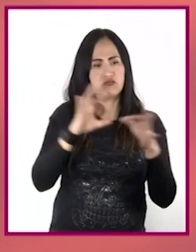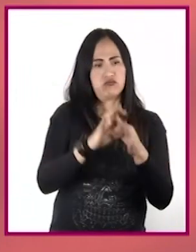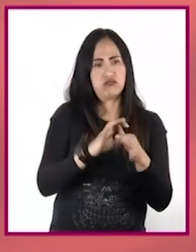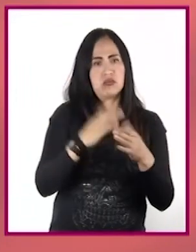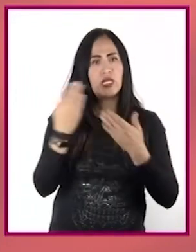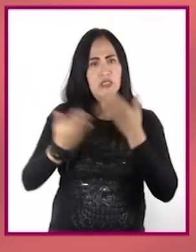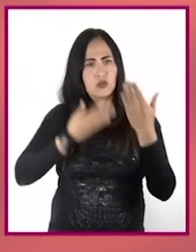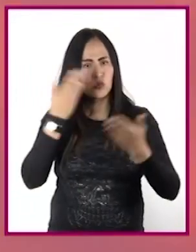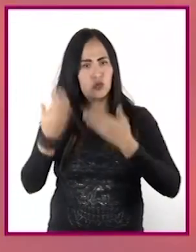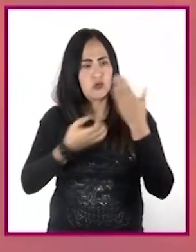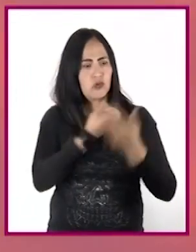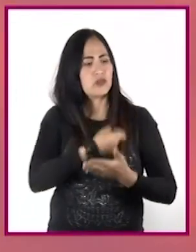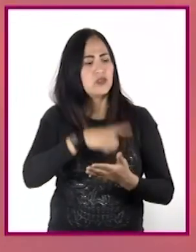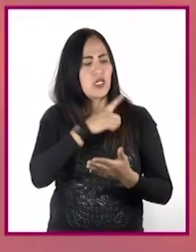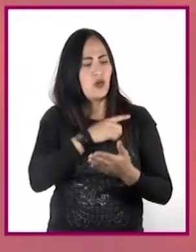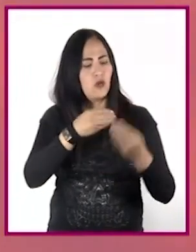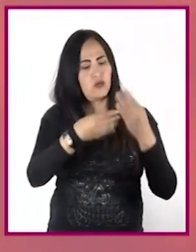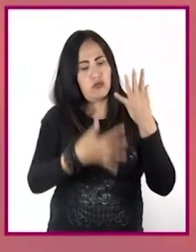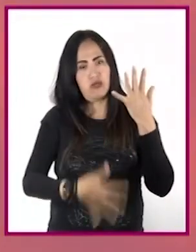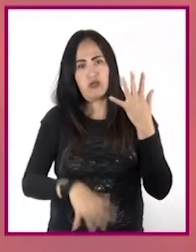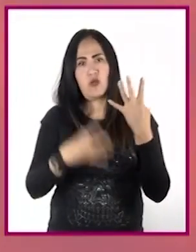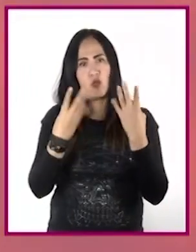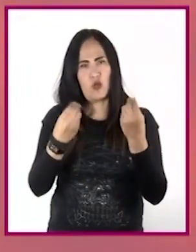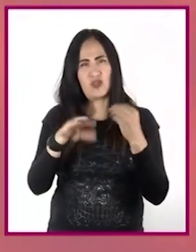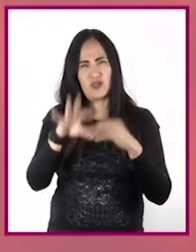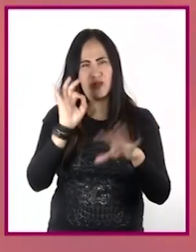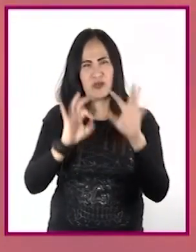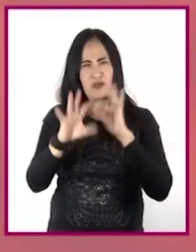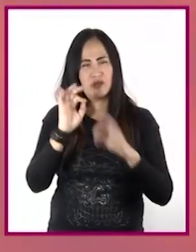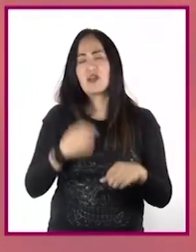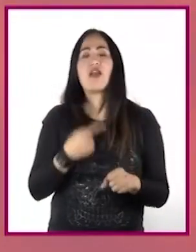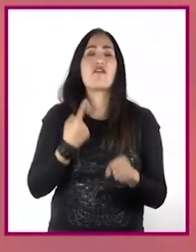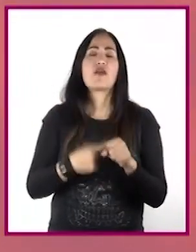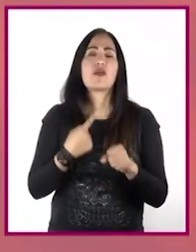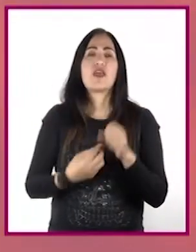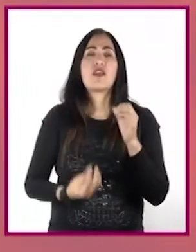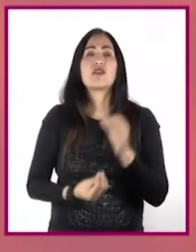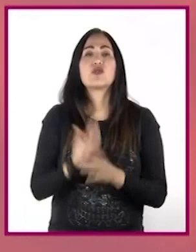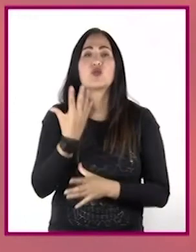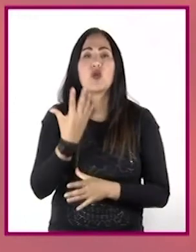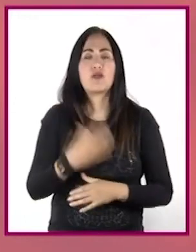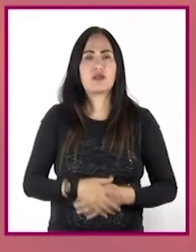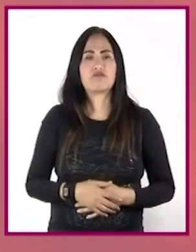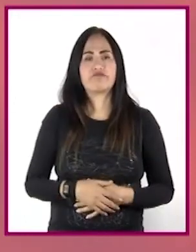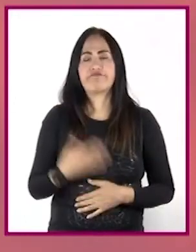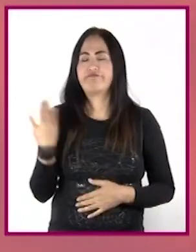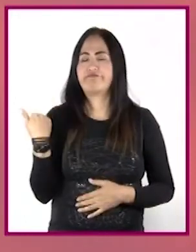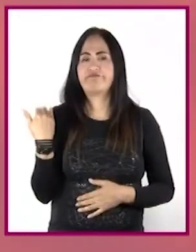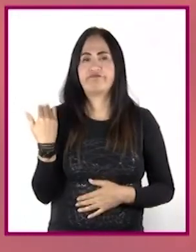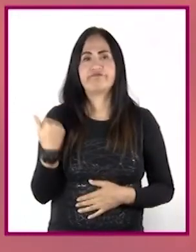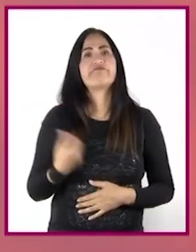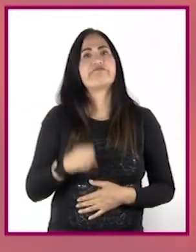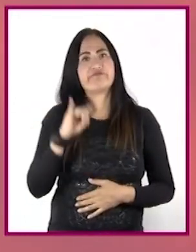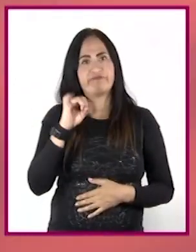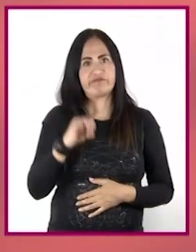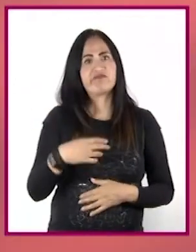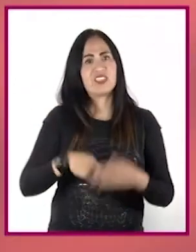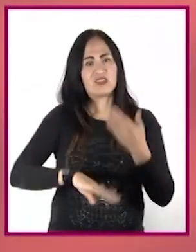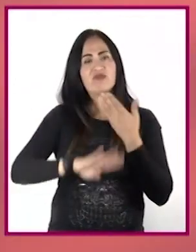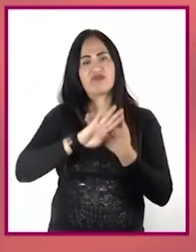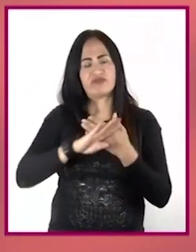hay mucho de dónde escoger. Nuevas enfermedades. Y ahí entran varias recientes y que nos afectan.